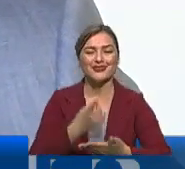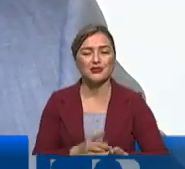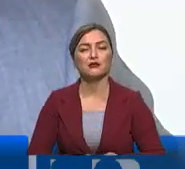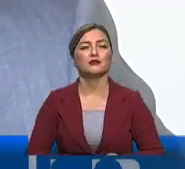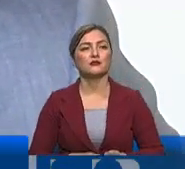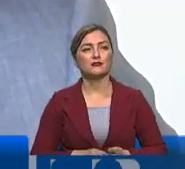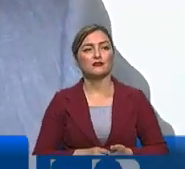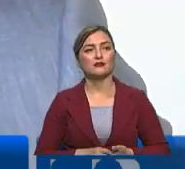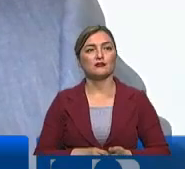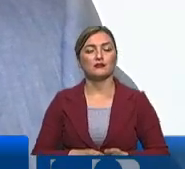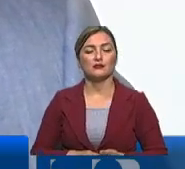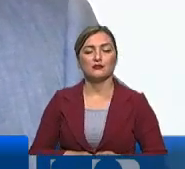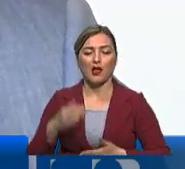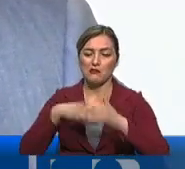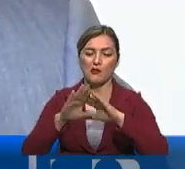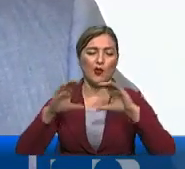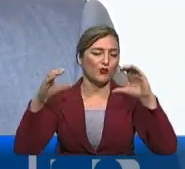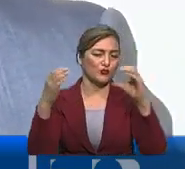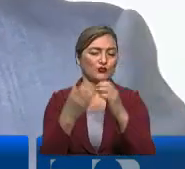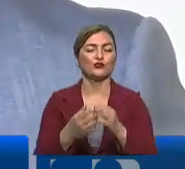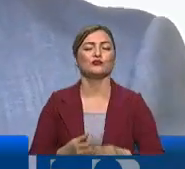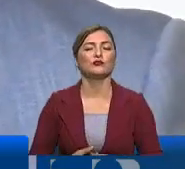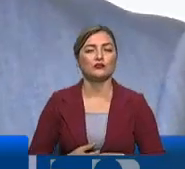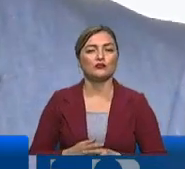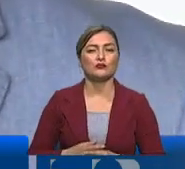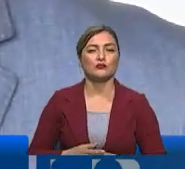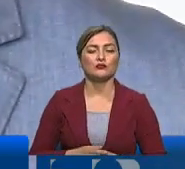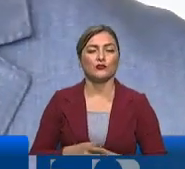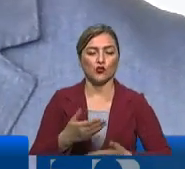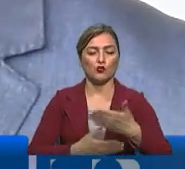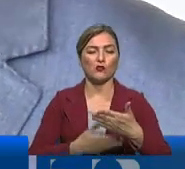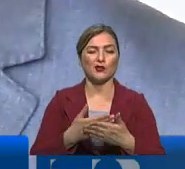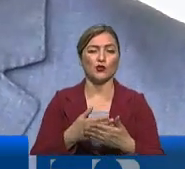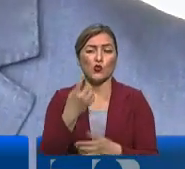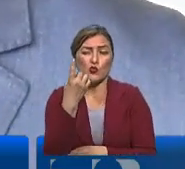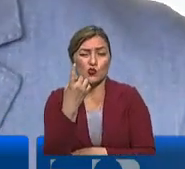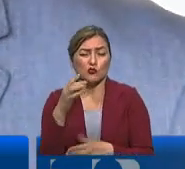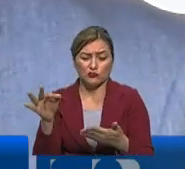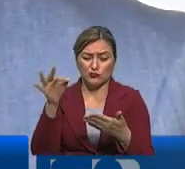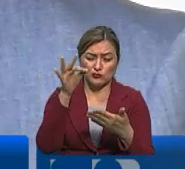con la información que le enviaba la comisión, porque no existe un solo documento